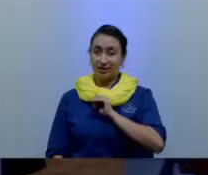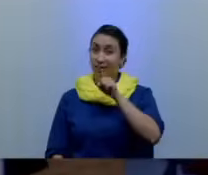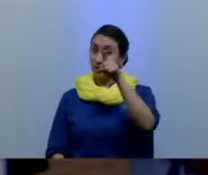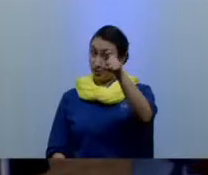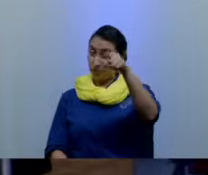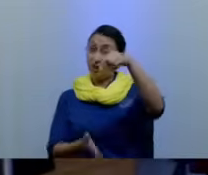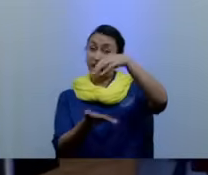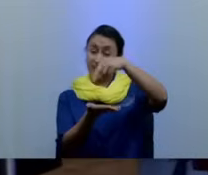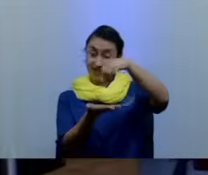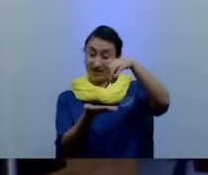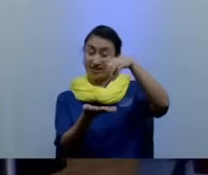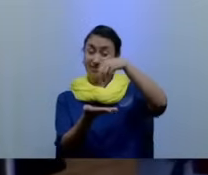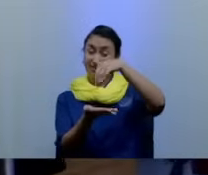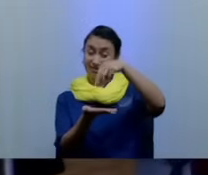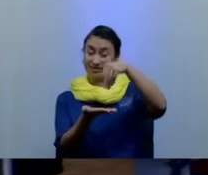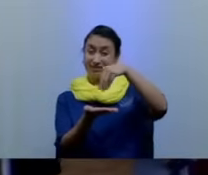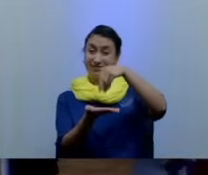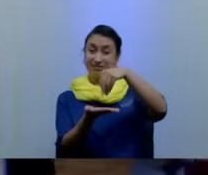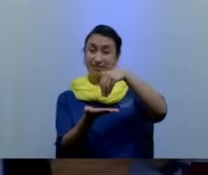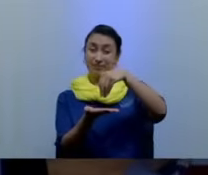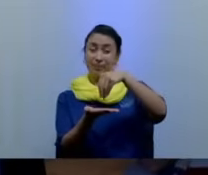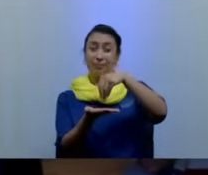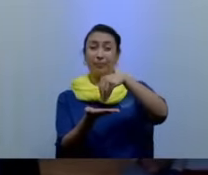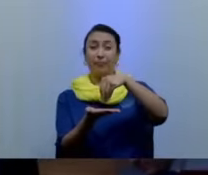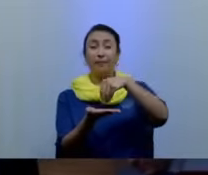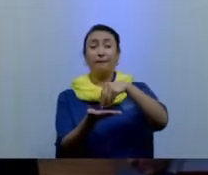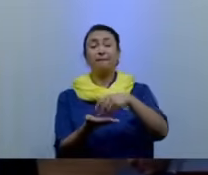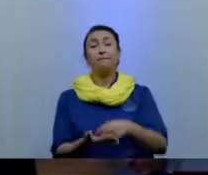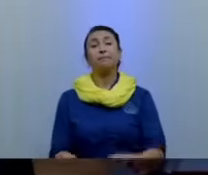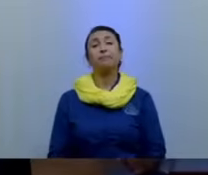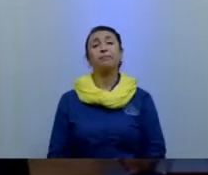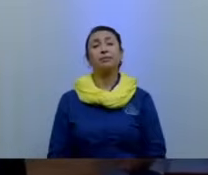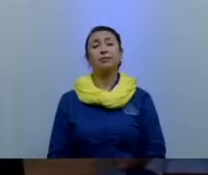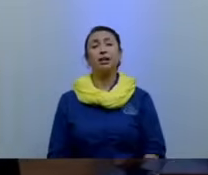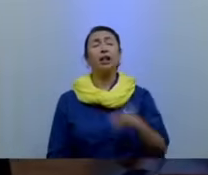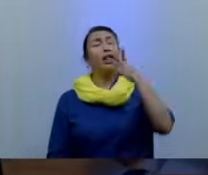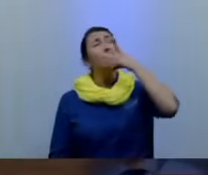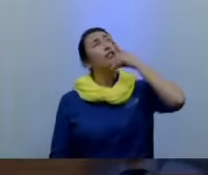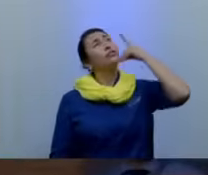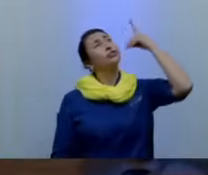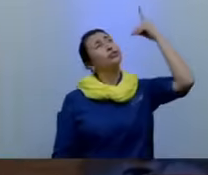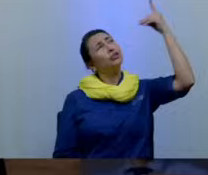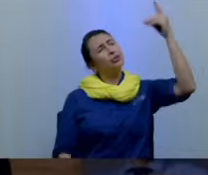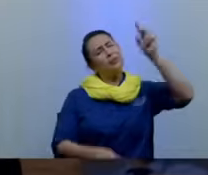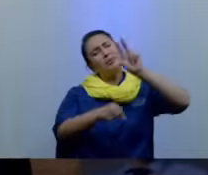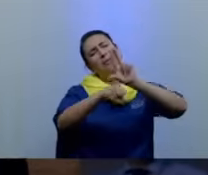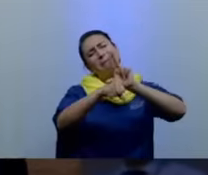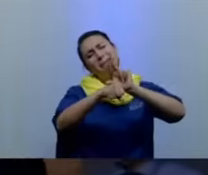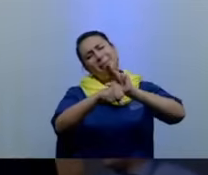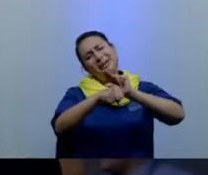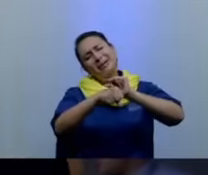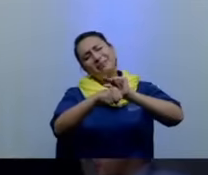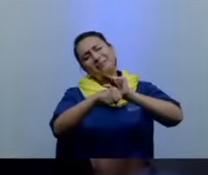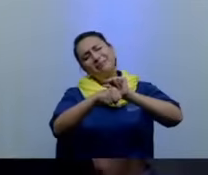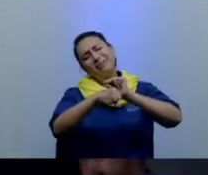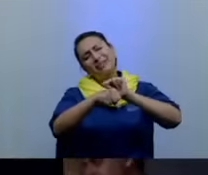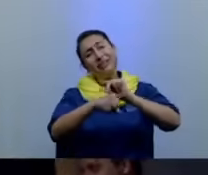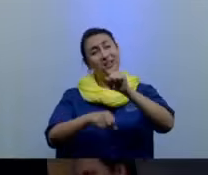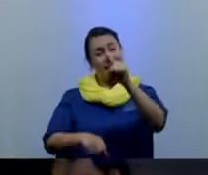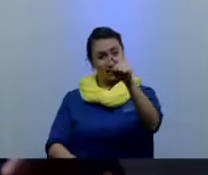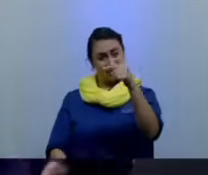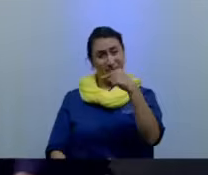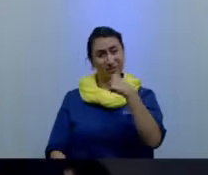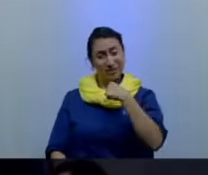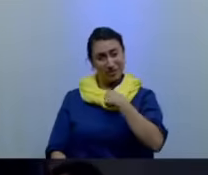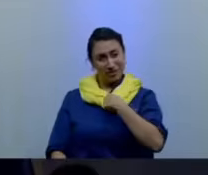que por causa nuestra no se ha terminado el mundo. Y por eso la Biblia dice que el anticristo se va a